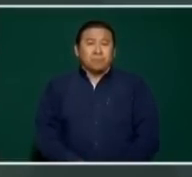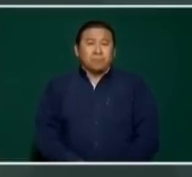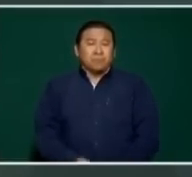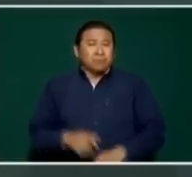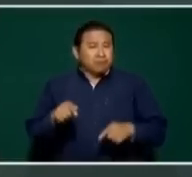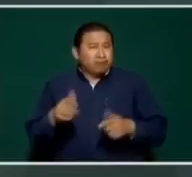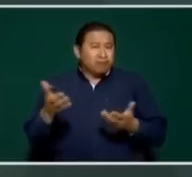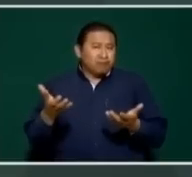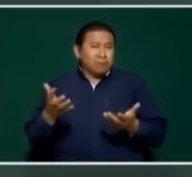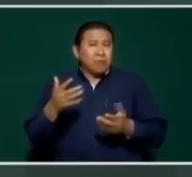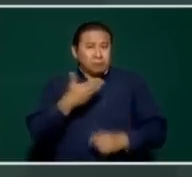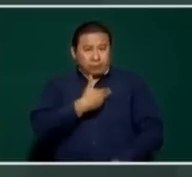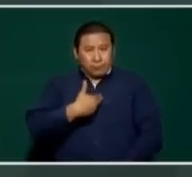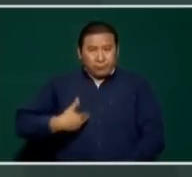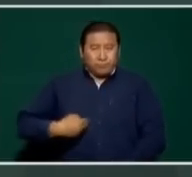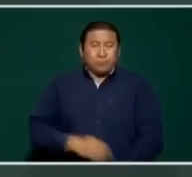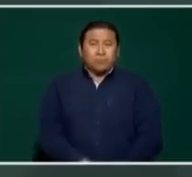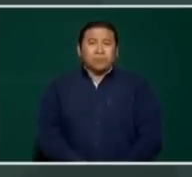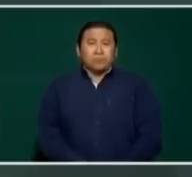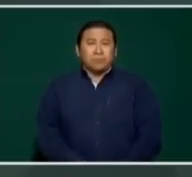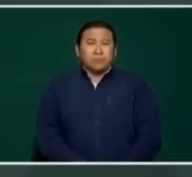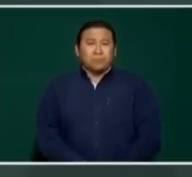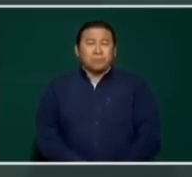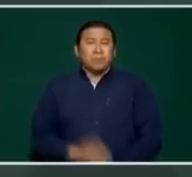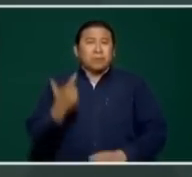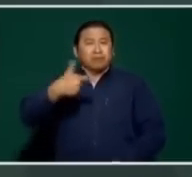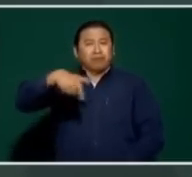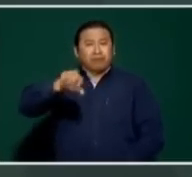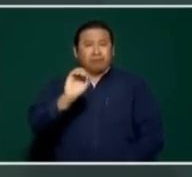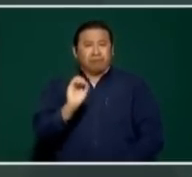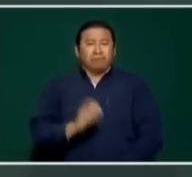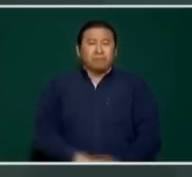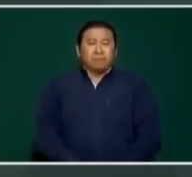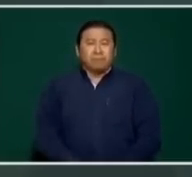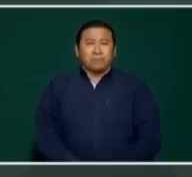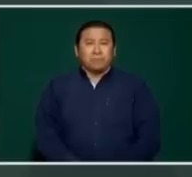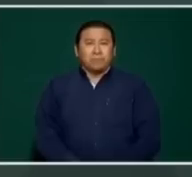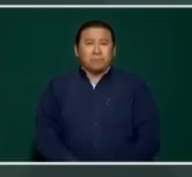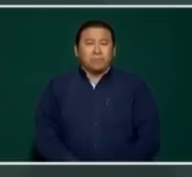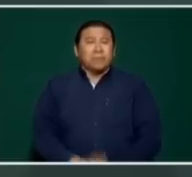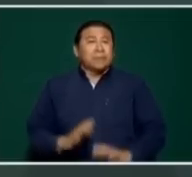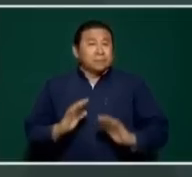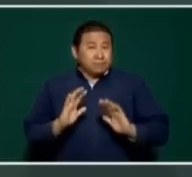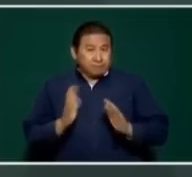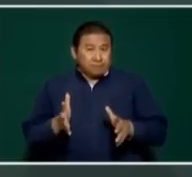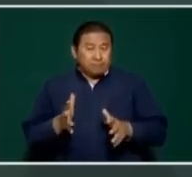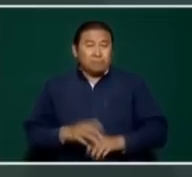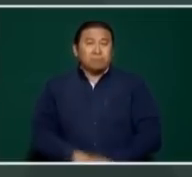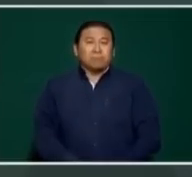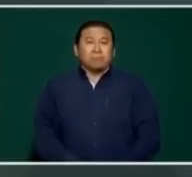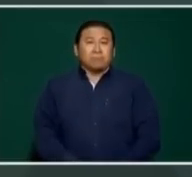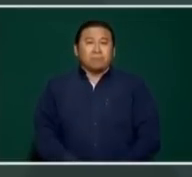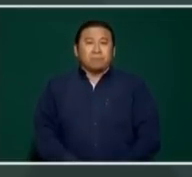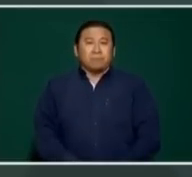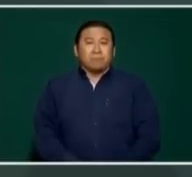en este municipio de Quintana Roo. Vamos a